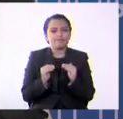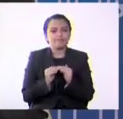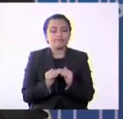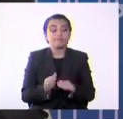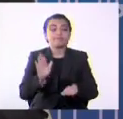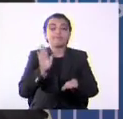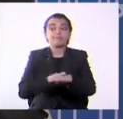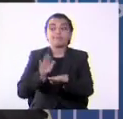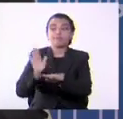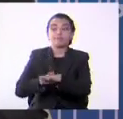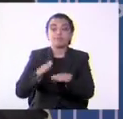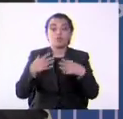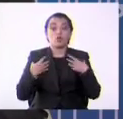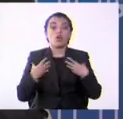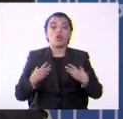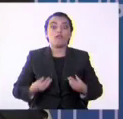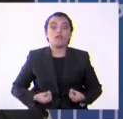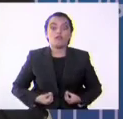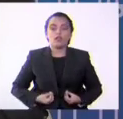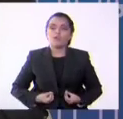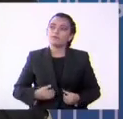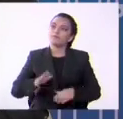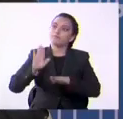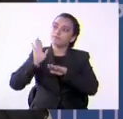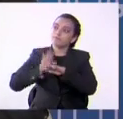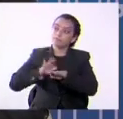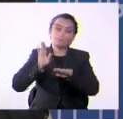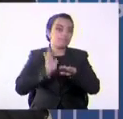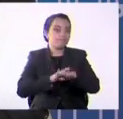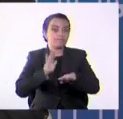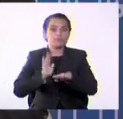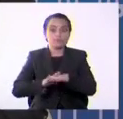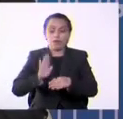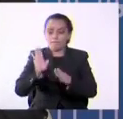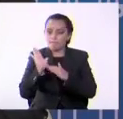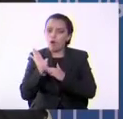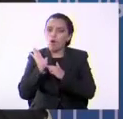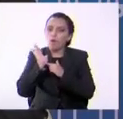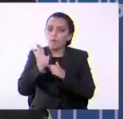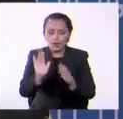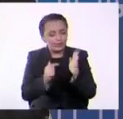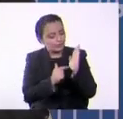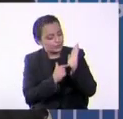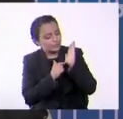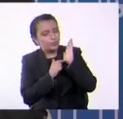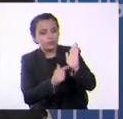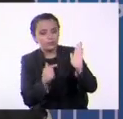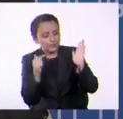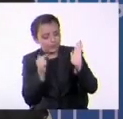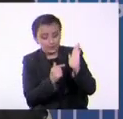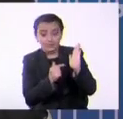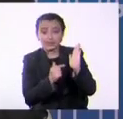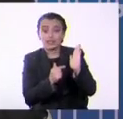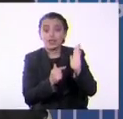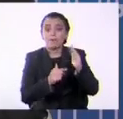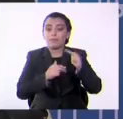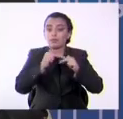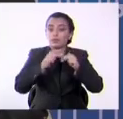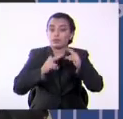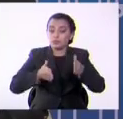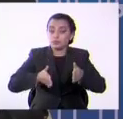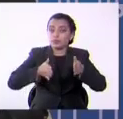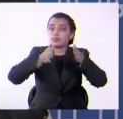a las autoridades nacionales para que todas aquellas propuestas de programas y de proyectos, ya sean de infraestructura, de